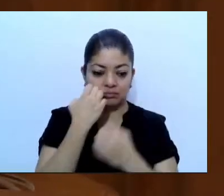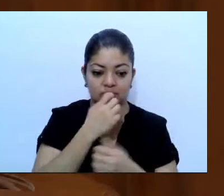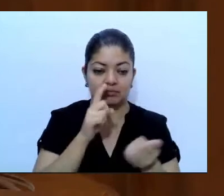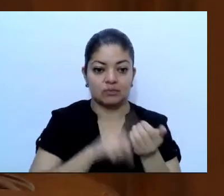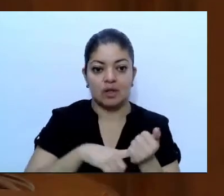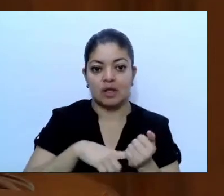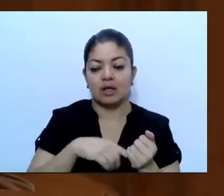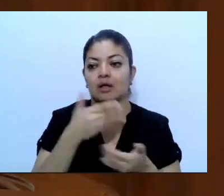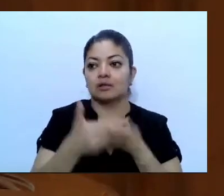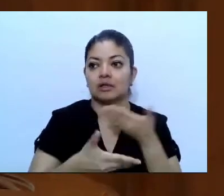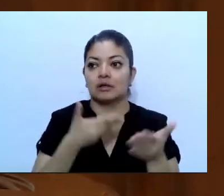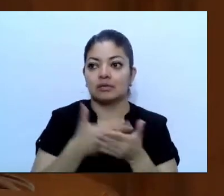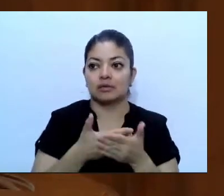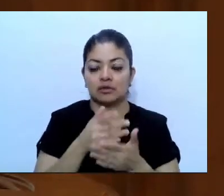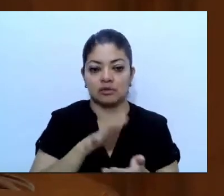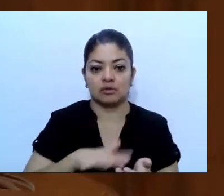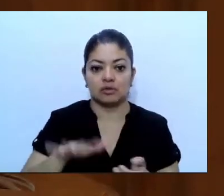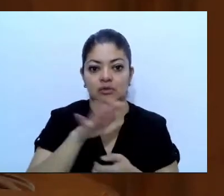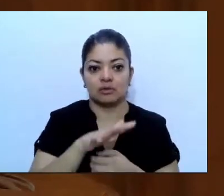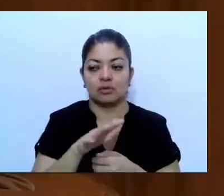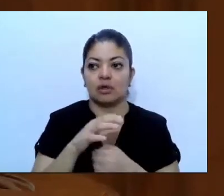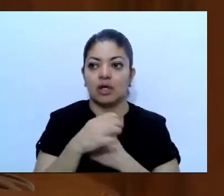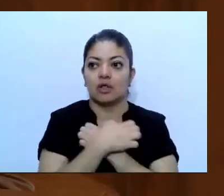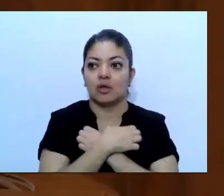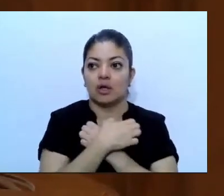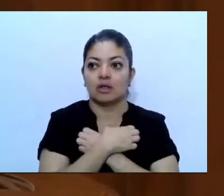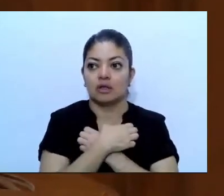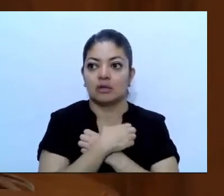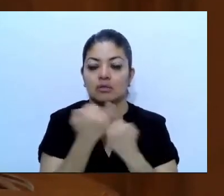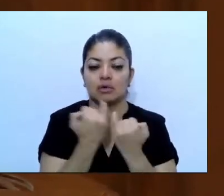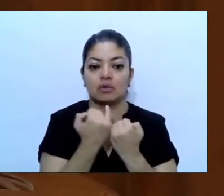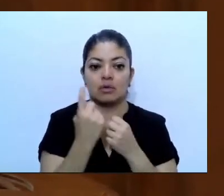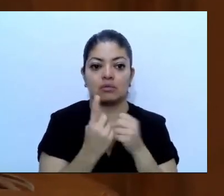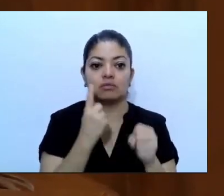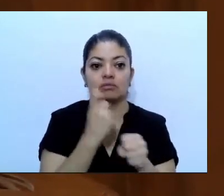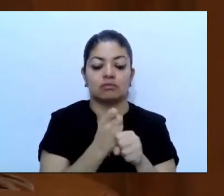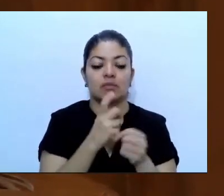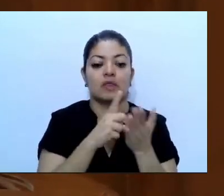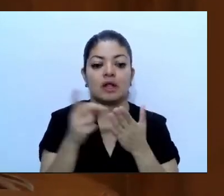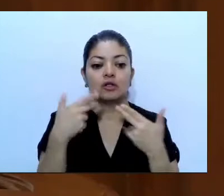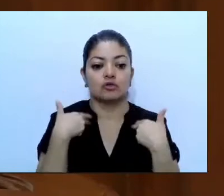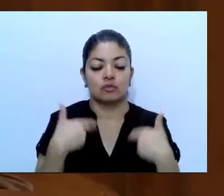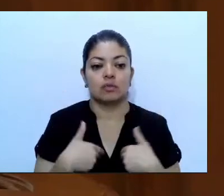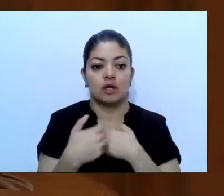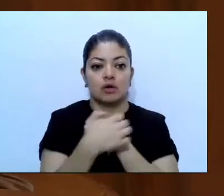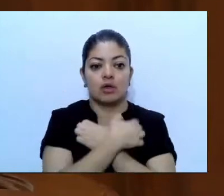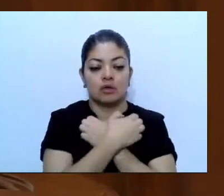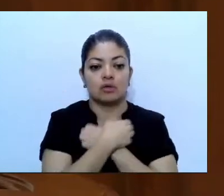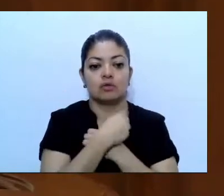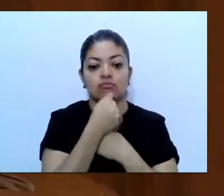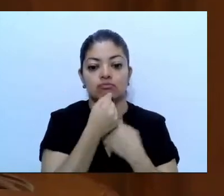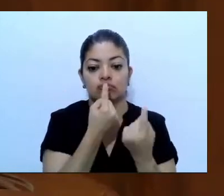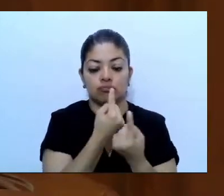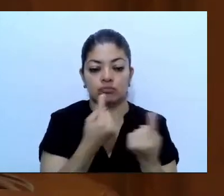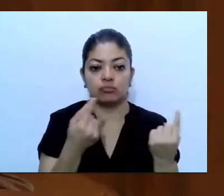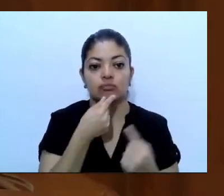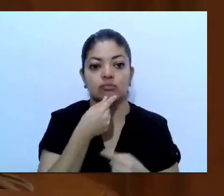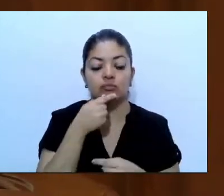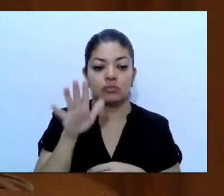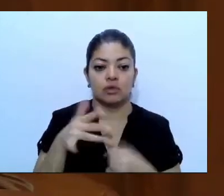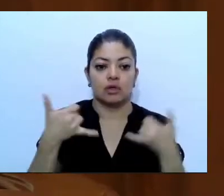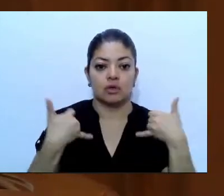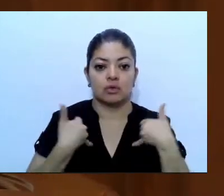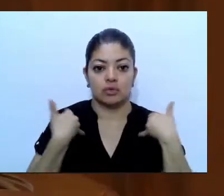públicos que prestan servicios educativos y ponderando el derecho humano a la educación de las niñas y los niños y